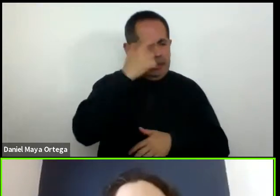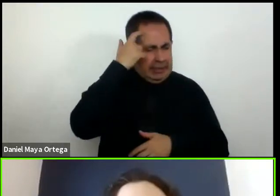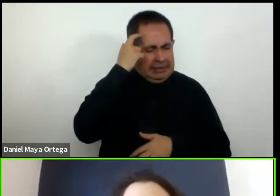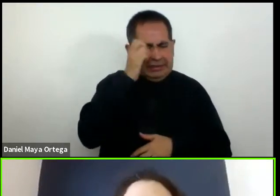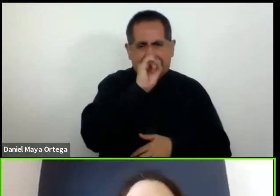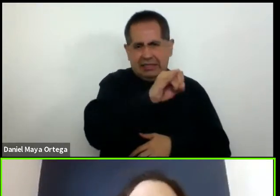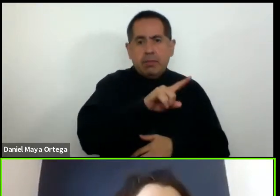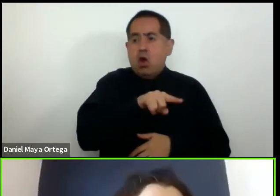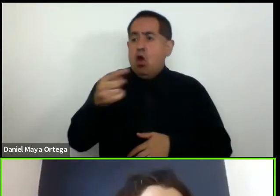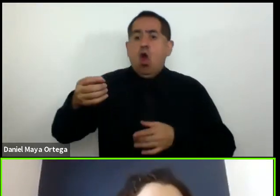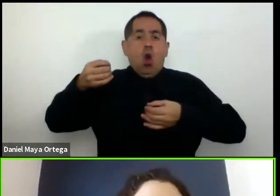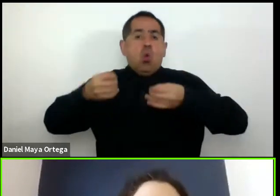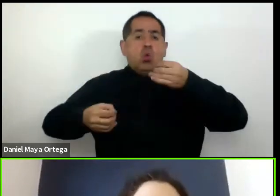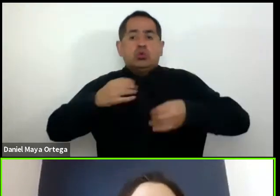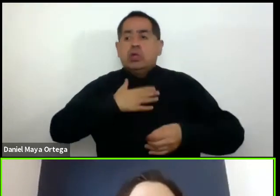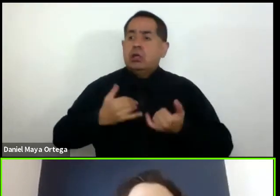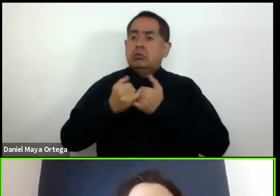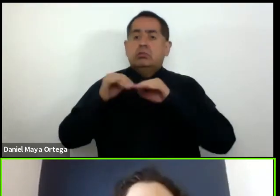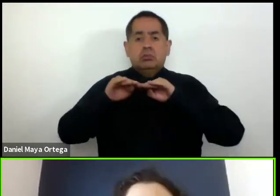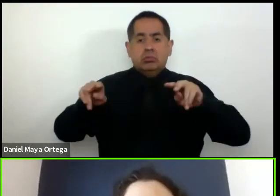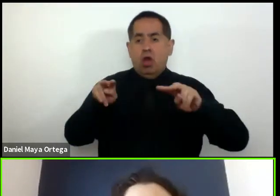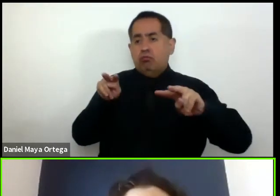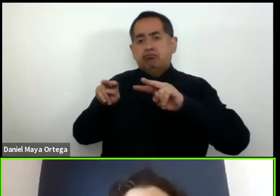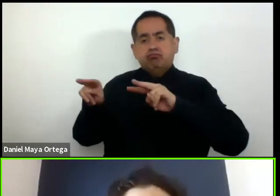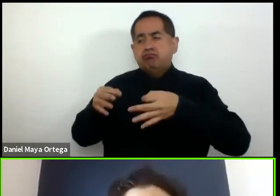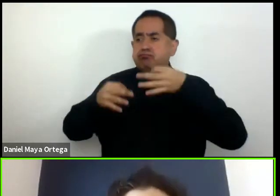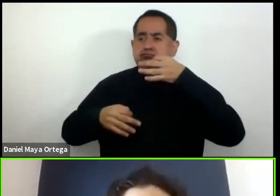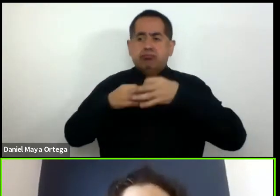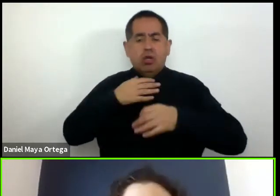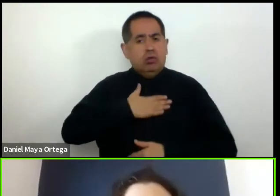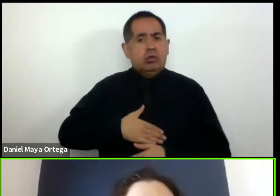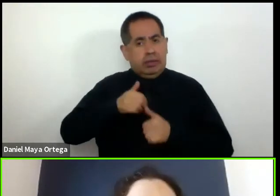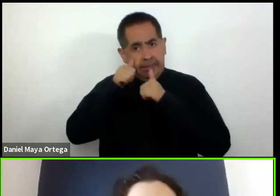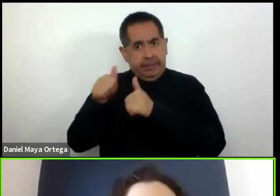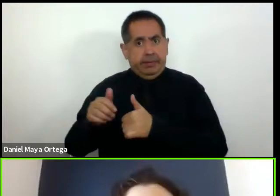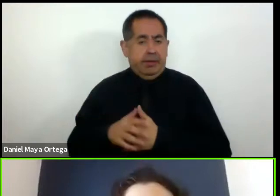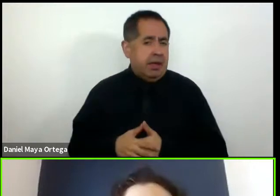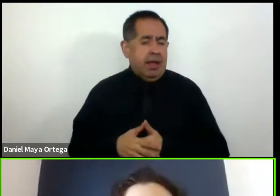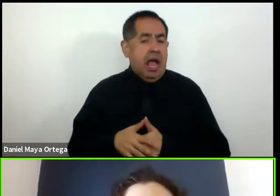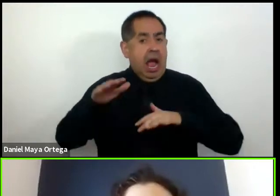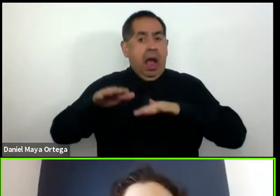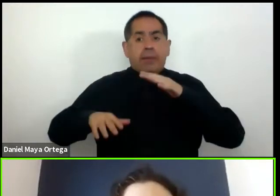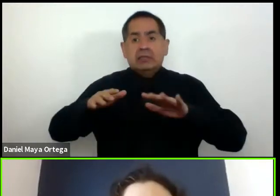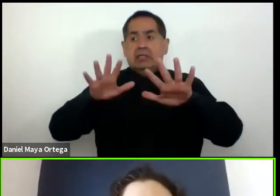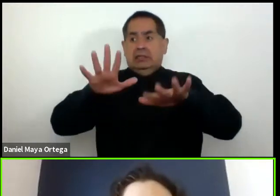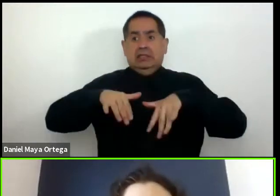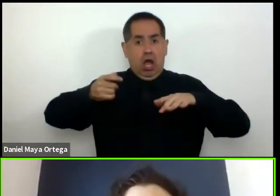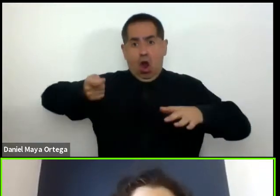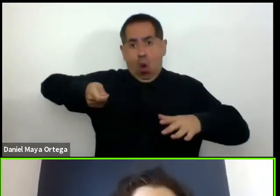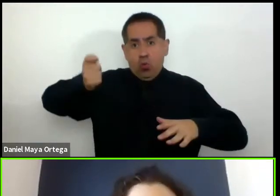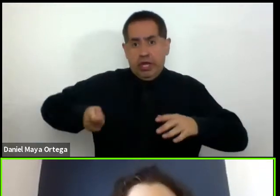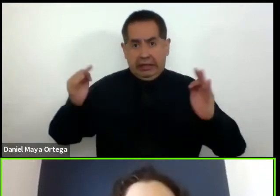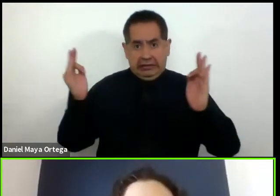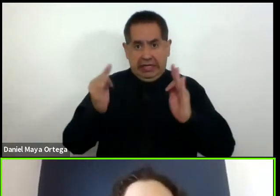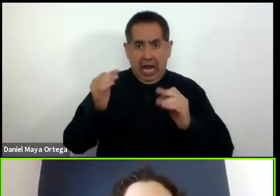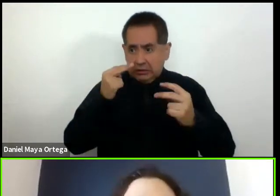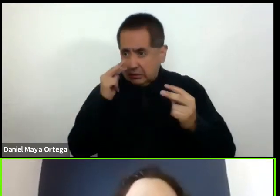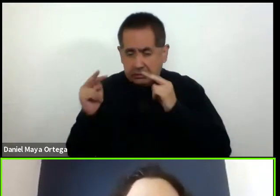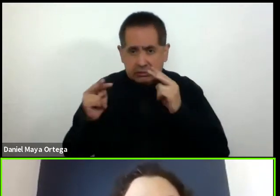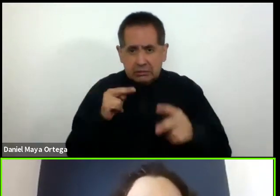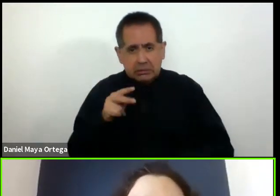los juzgadores y los operadores de justicia. Es decir, en muchas de las audiencias a las que nosotros participamos,